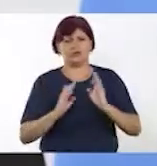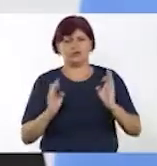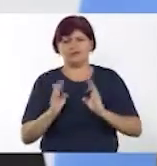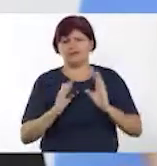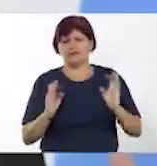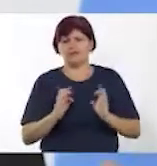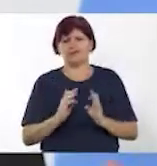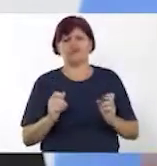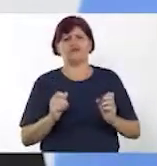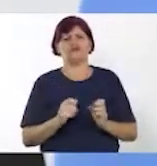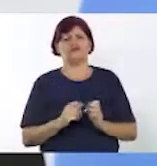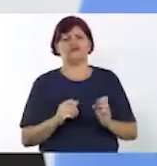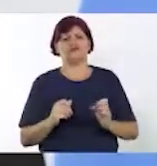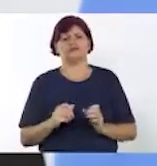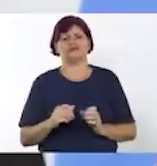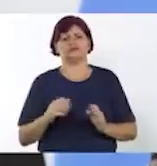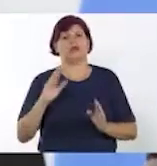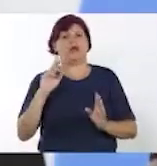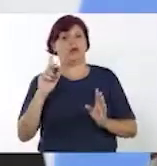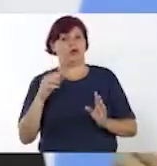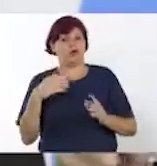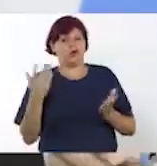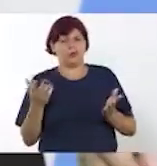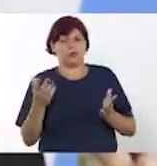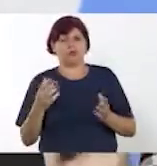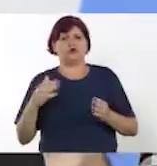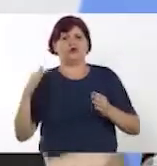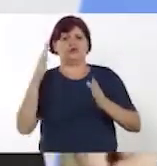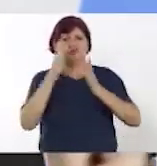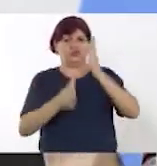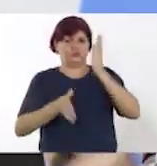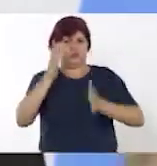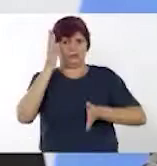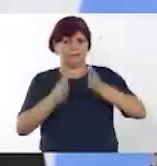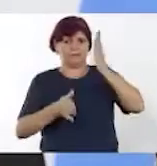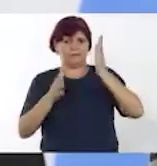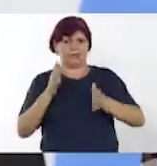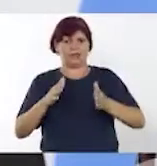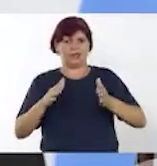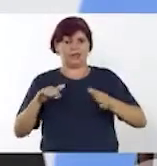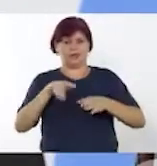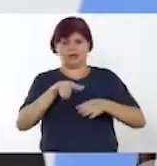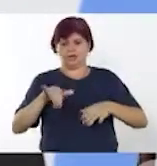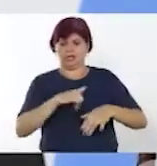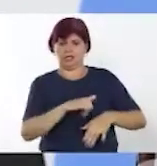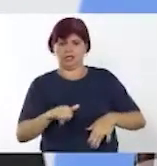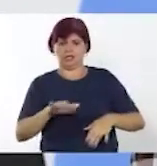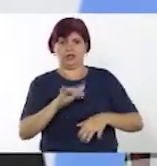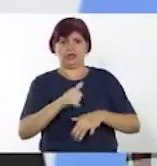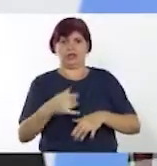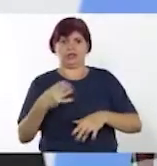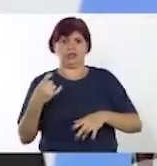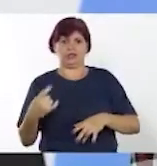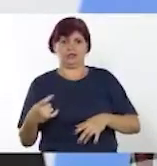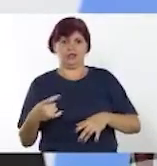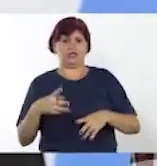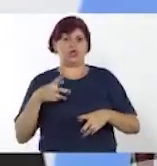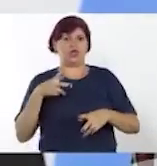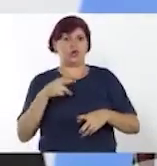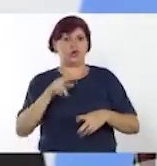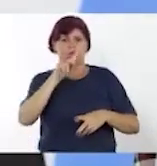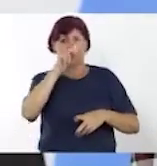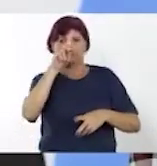¿Qué significa que no sea inyectiva? Que cuando usted traza paralelas al eje de las x, corta la